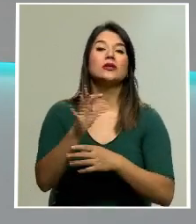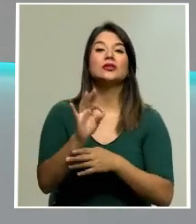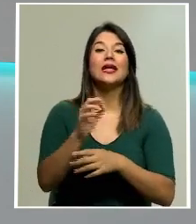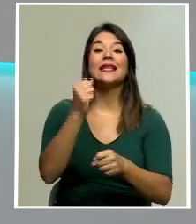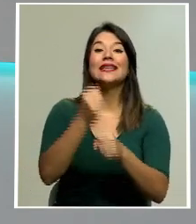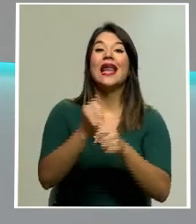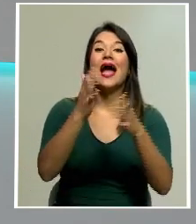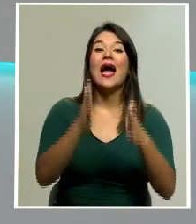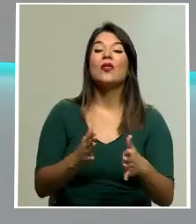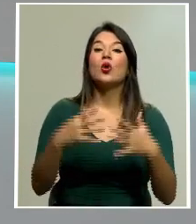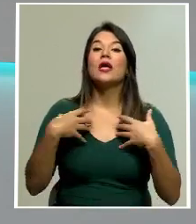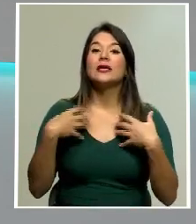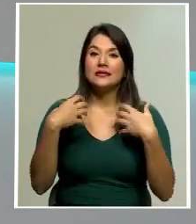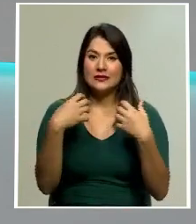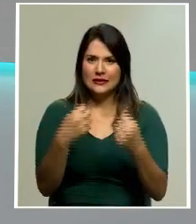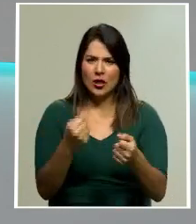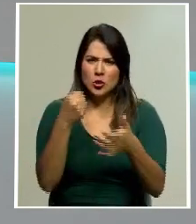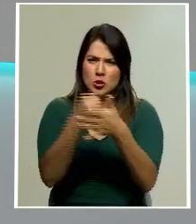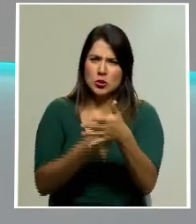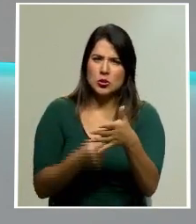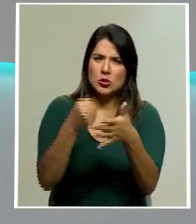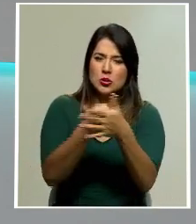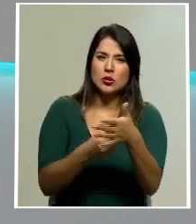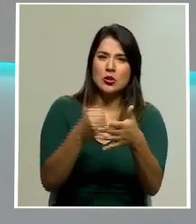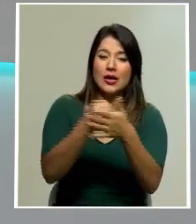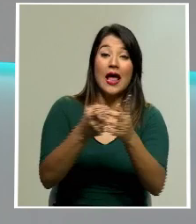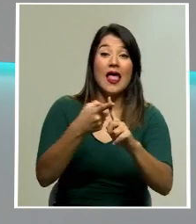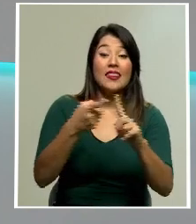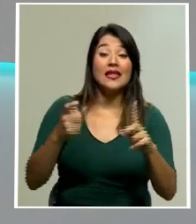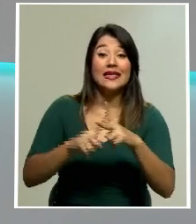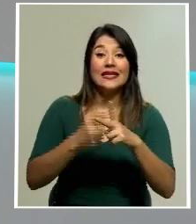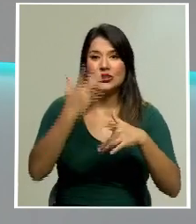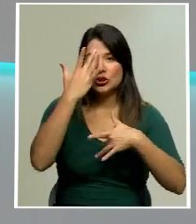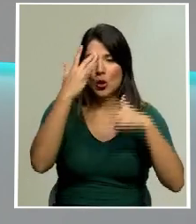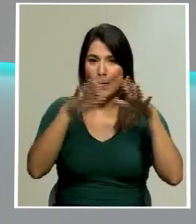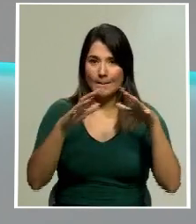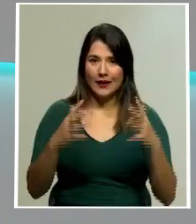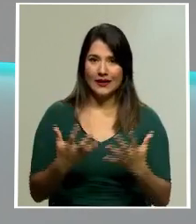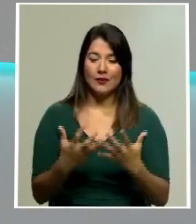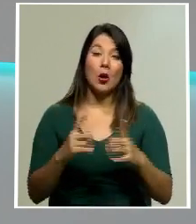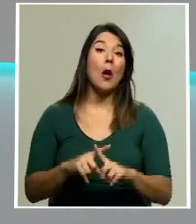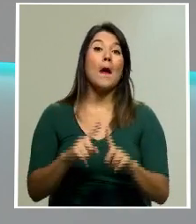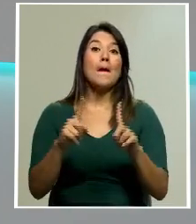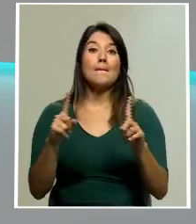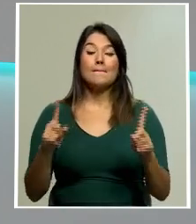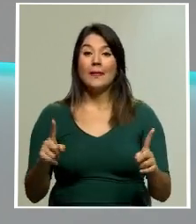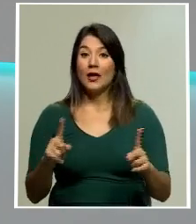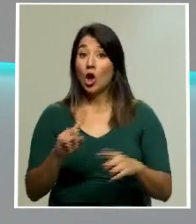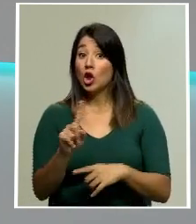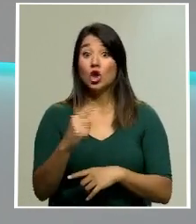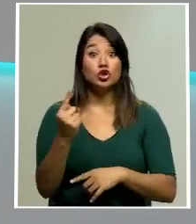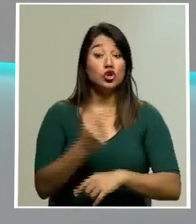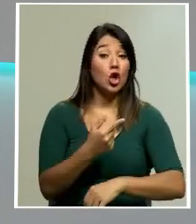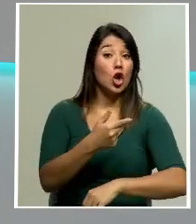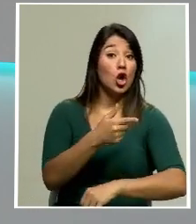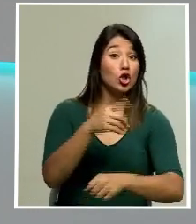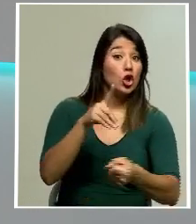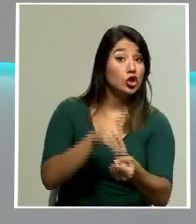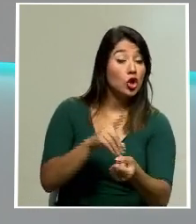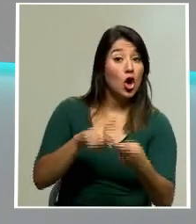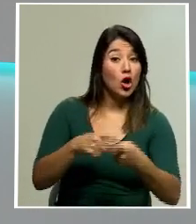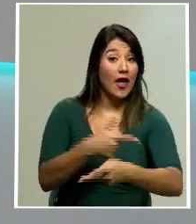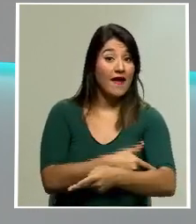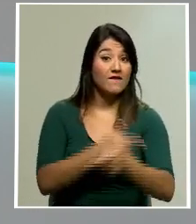de salud ha estado al pie de lucha desde que inició la pandemia, pero esto va más allá de médicos y enfermeras. Las